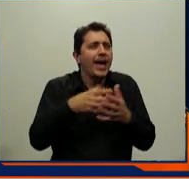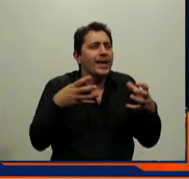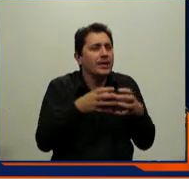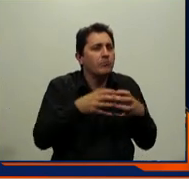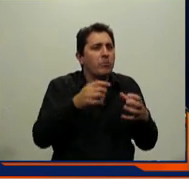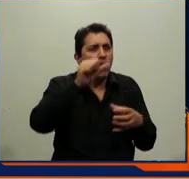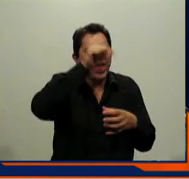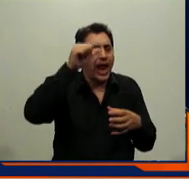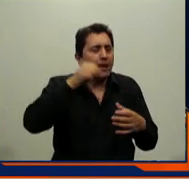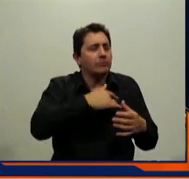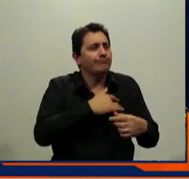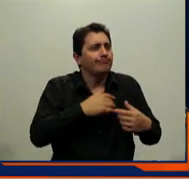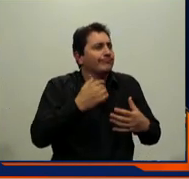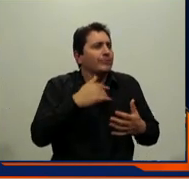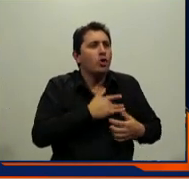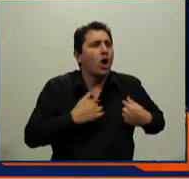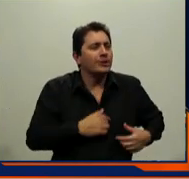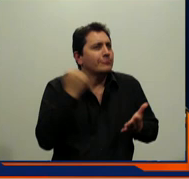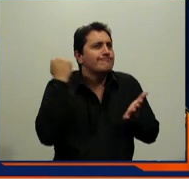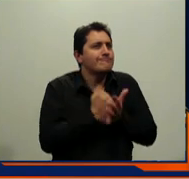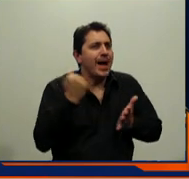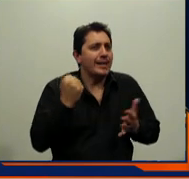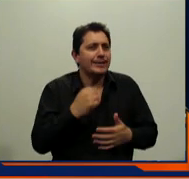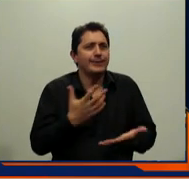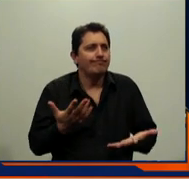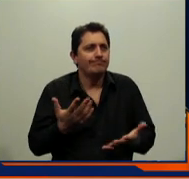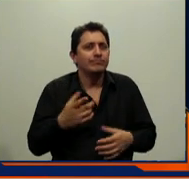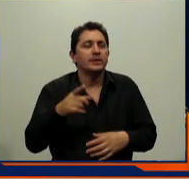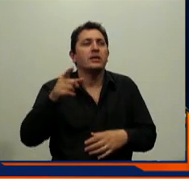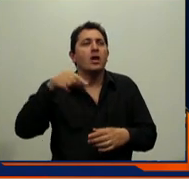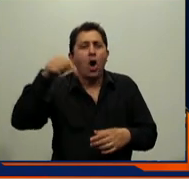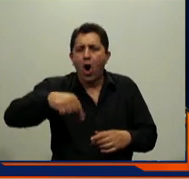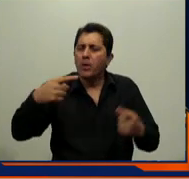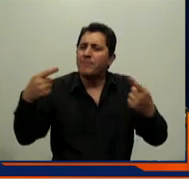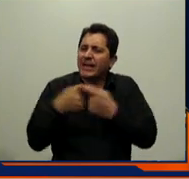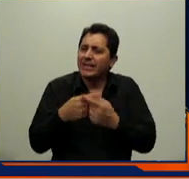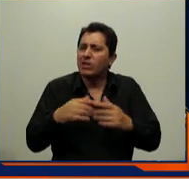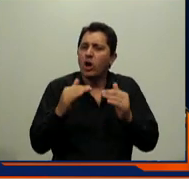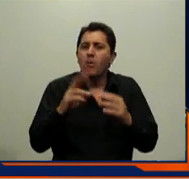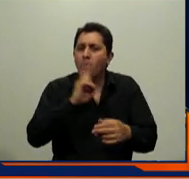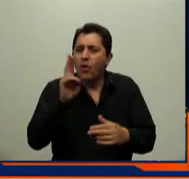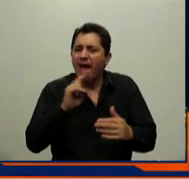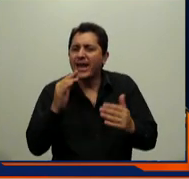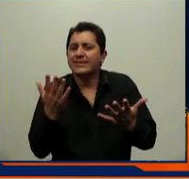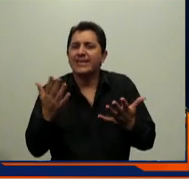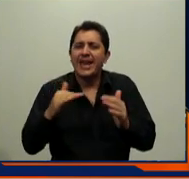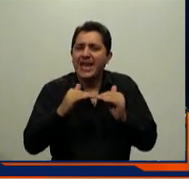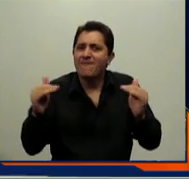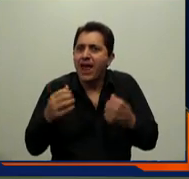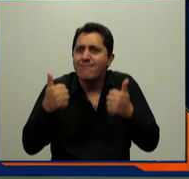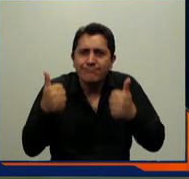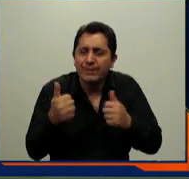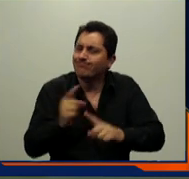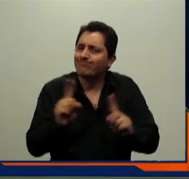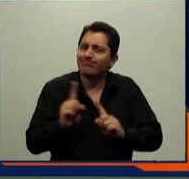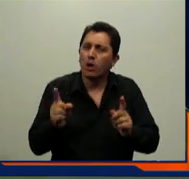de cada una de las argentinas. Hoy fue un partido donde tampoco se vio un gran nivel de las chicas argentinas,